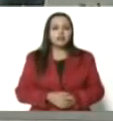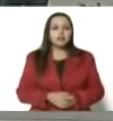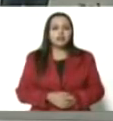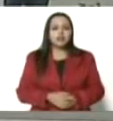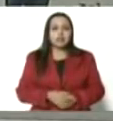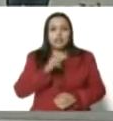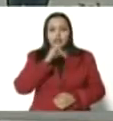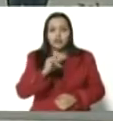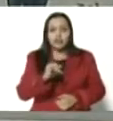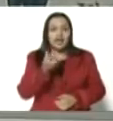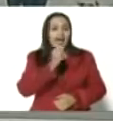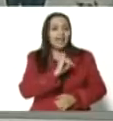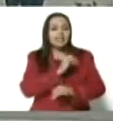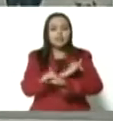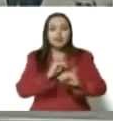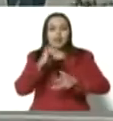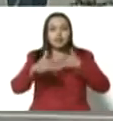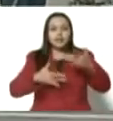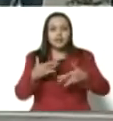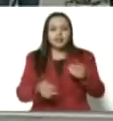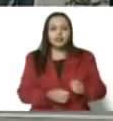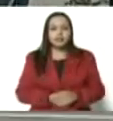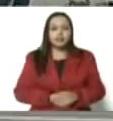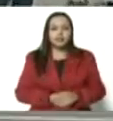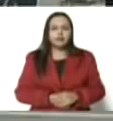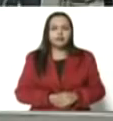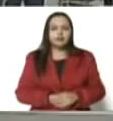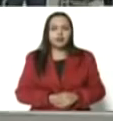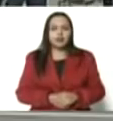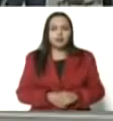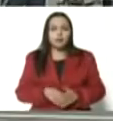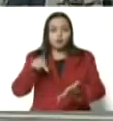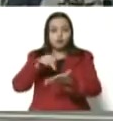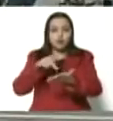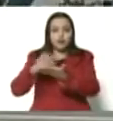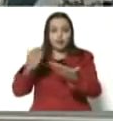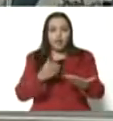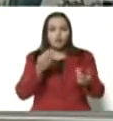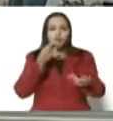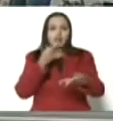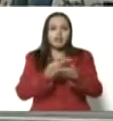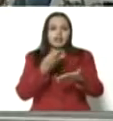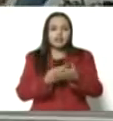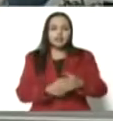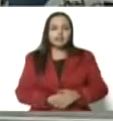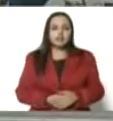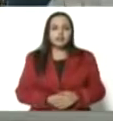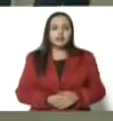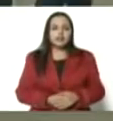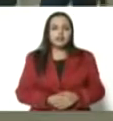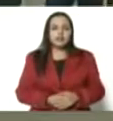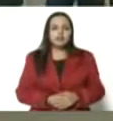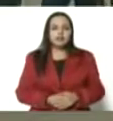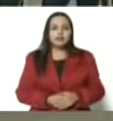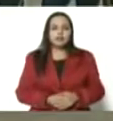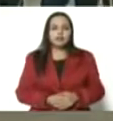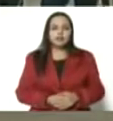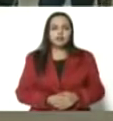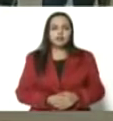informa que ha concluido el acto. Por su amable atención y asistencia, muchas gracias. Muy buenas tardes.